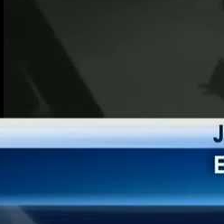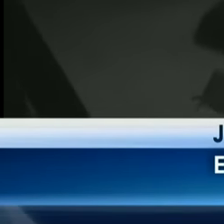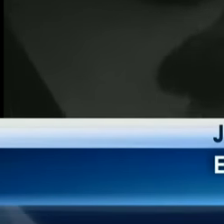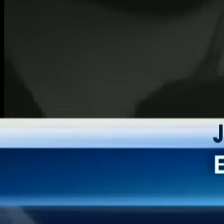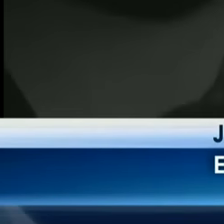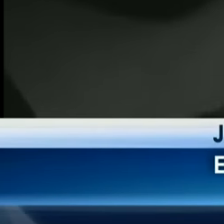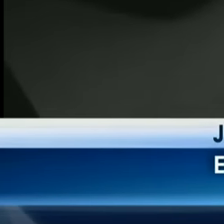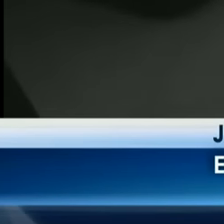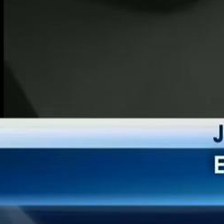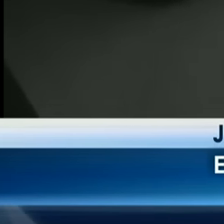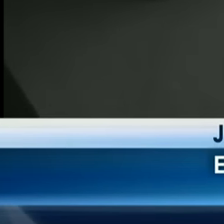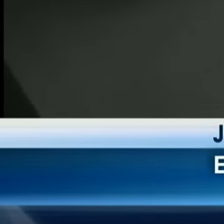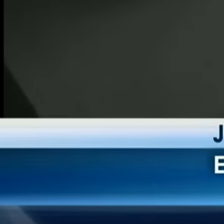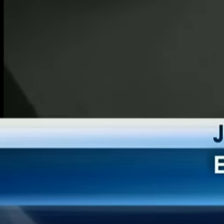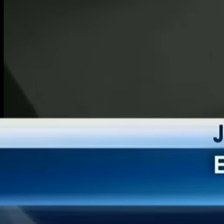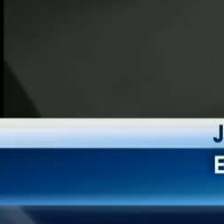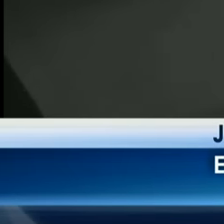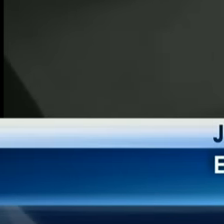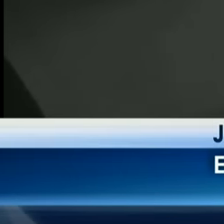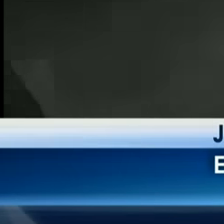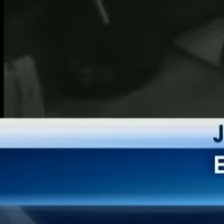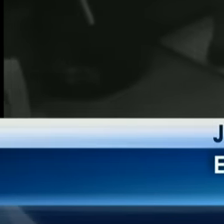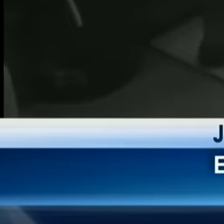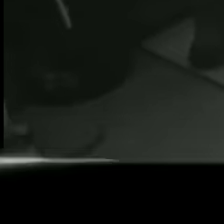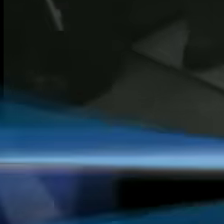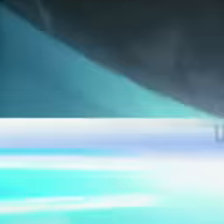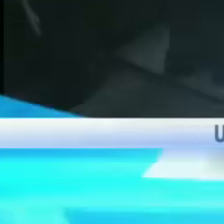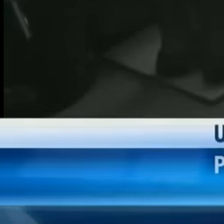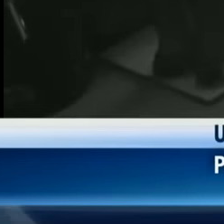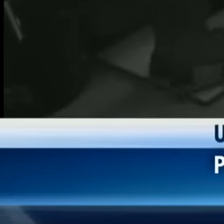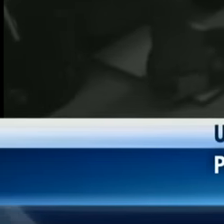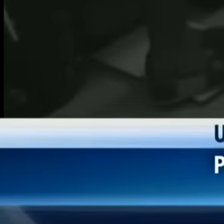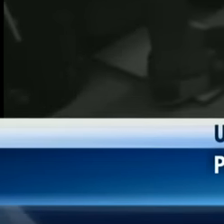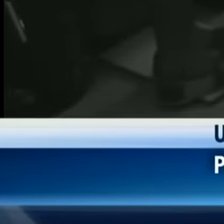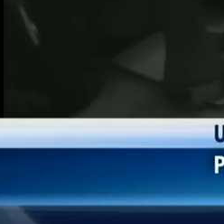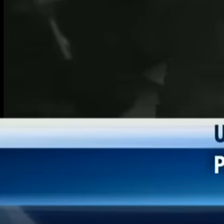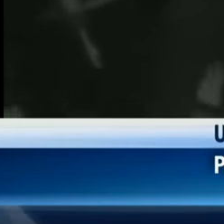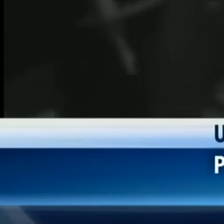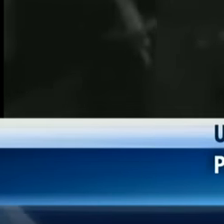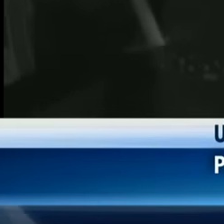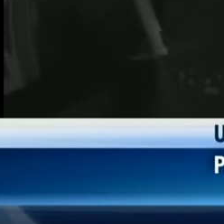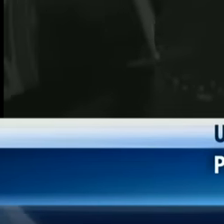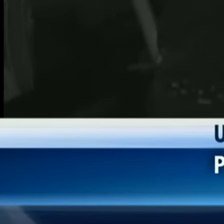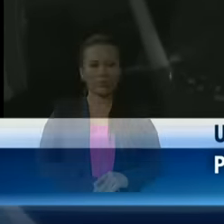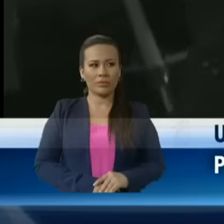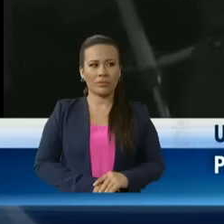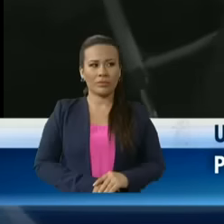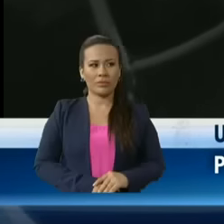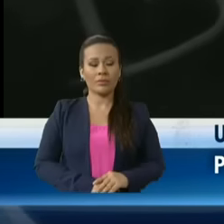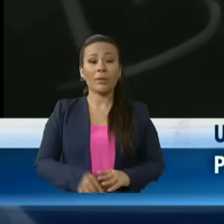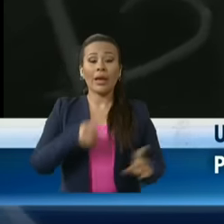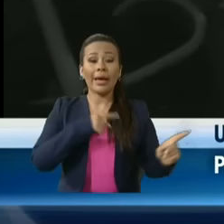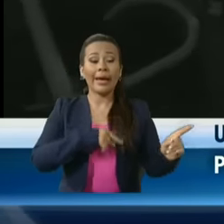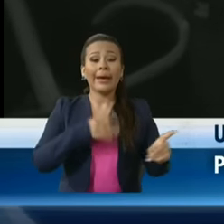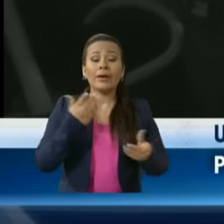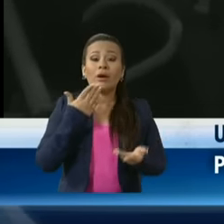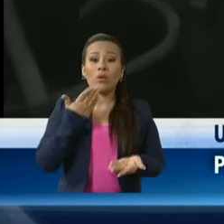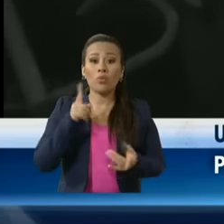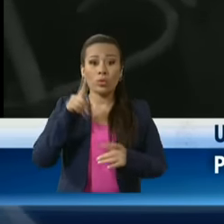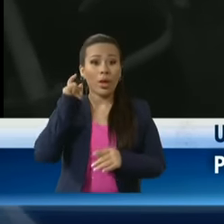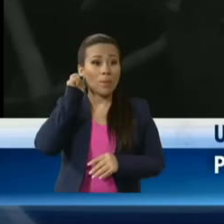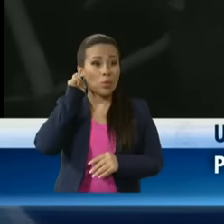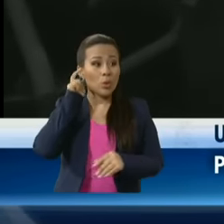le asestaron aproximadamente 9 puñaladas. Nosotros pensábamos, pues, cuando nos avisaron, sinceramente, que era un asalto, pues como usted sabe que a